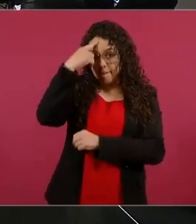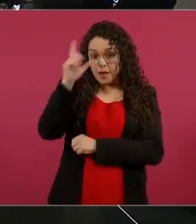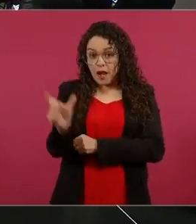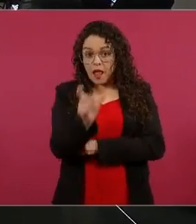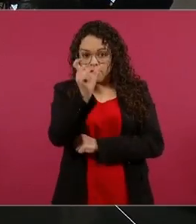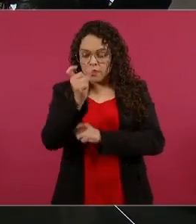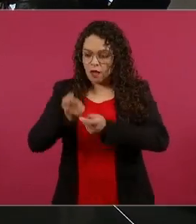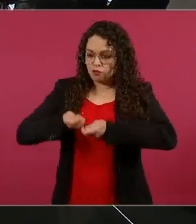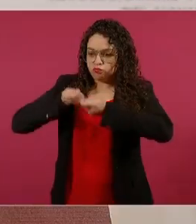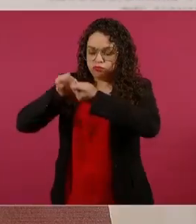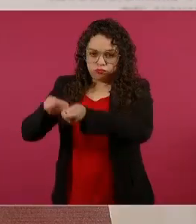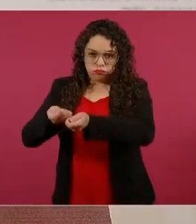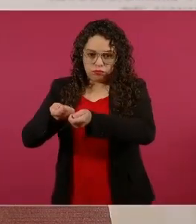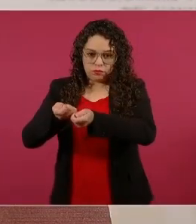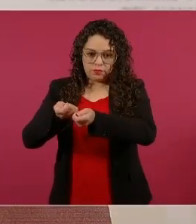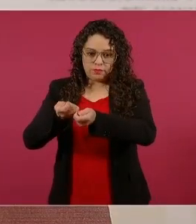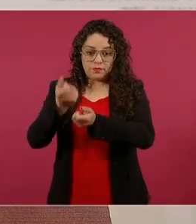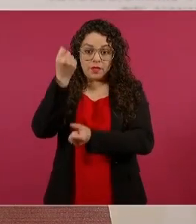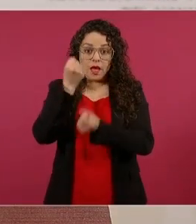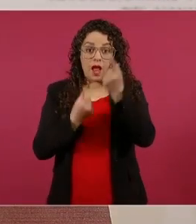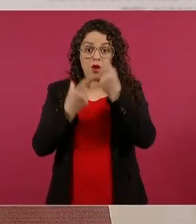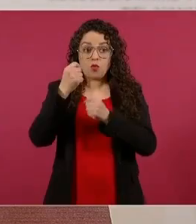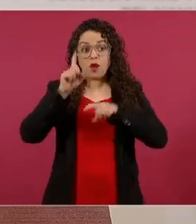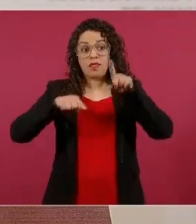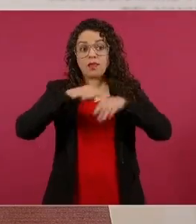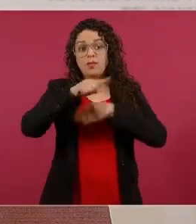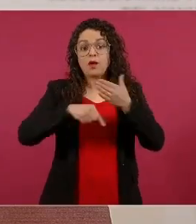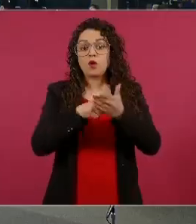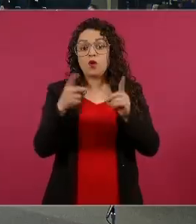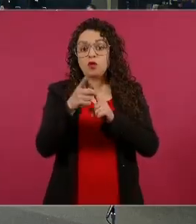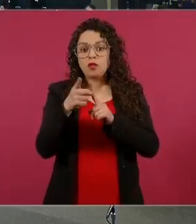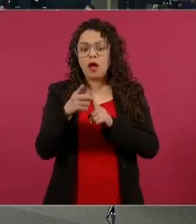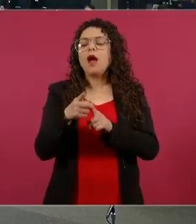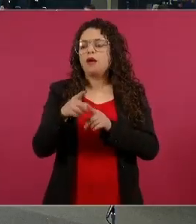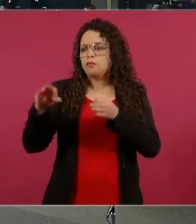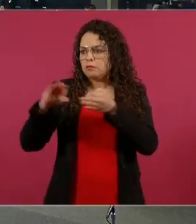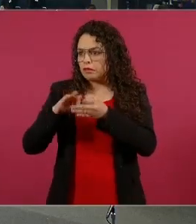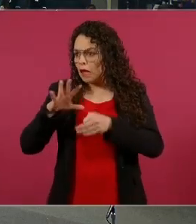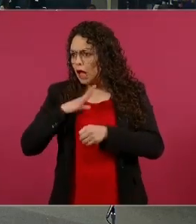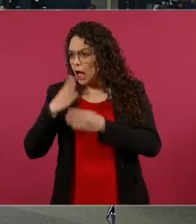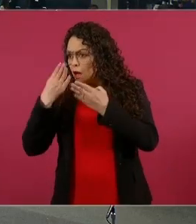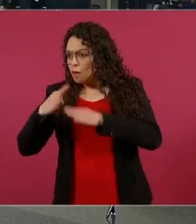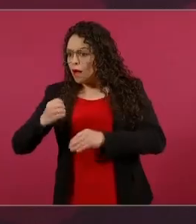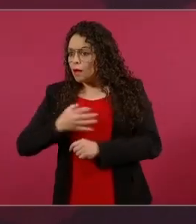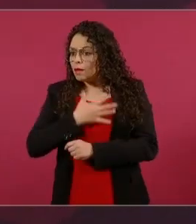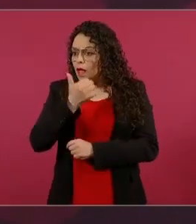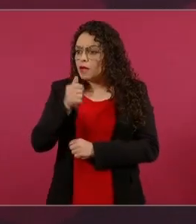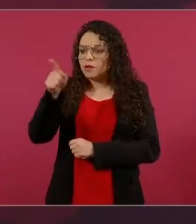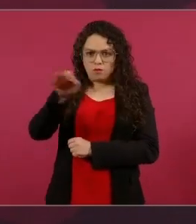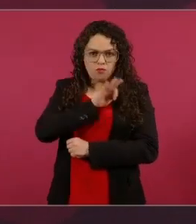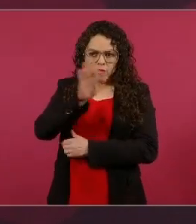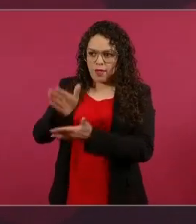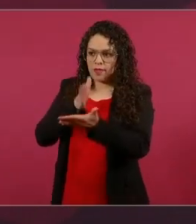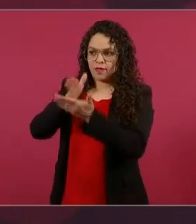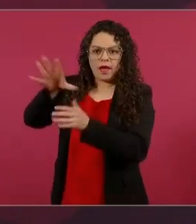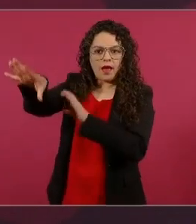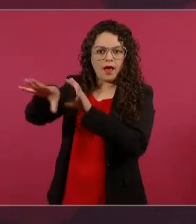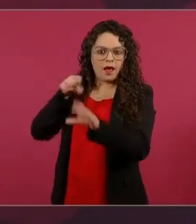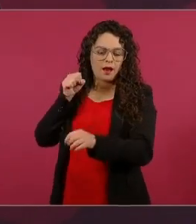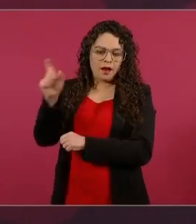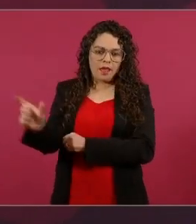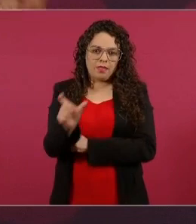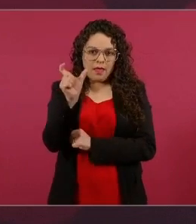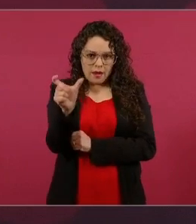la ubicación de las escuelas también se pueden entregar en las sucursales del banco del bienestar si los chicos No acuden ya sea a la